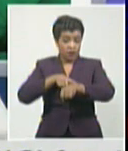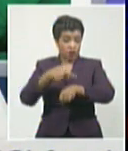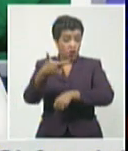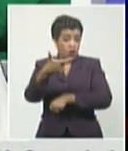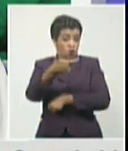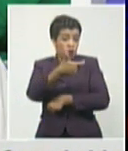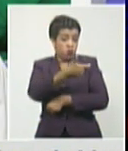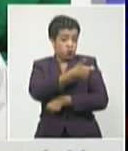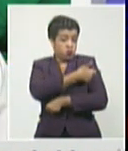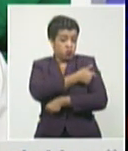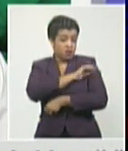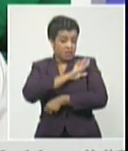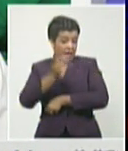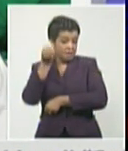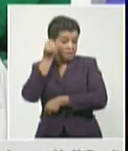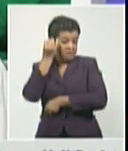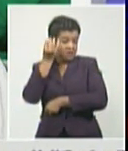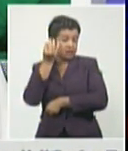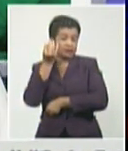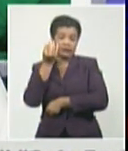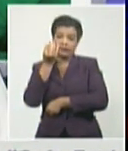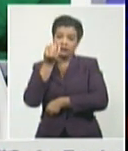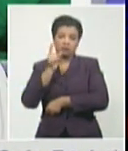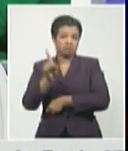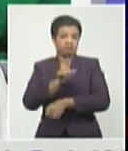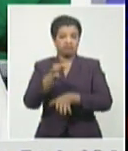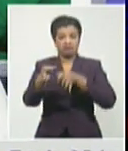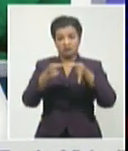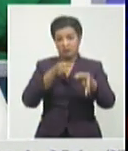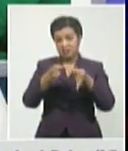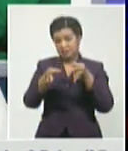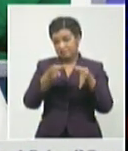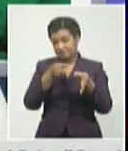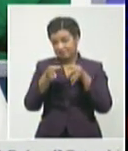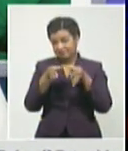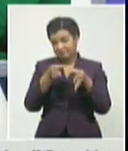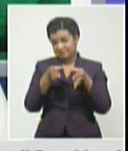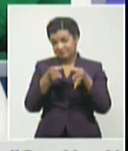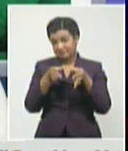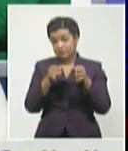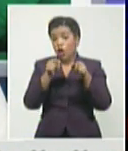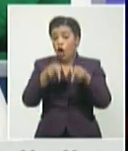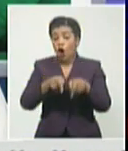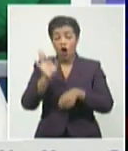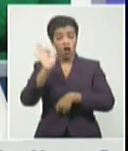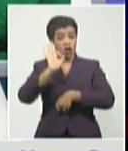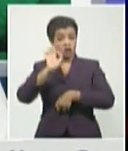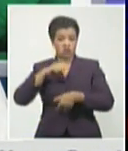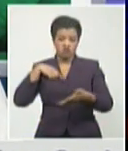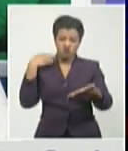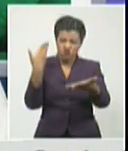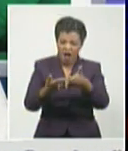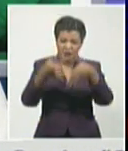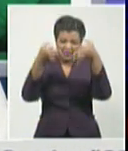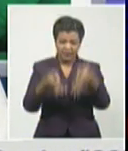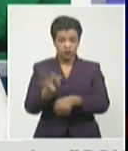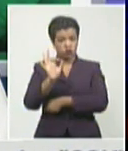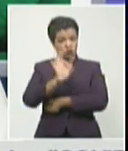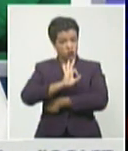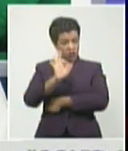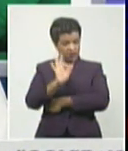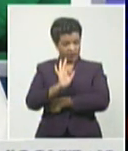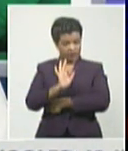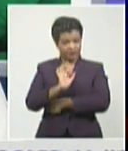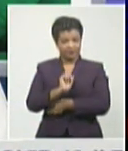elaborada pudiera no ser efectiva eso hoy no se ha demostrado y parece tener un